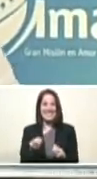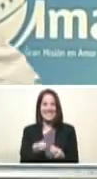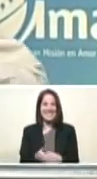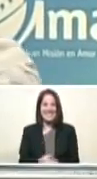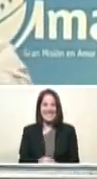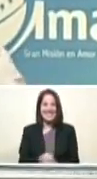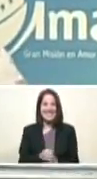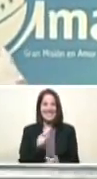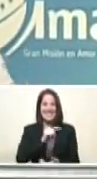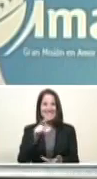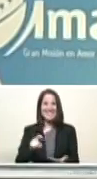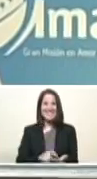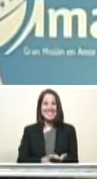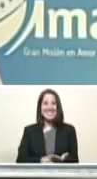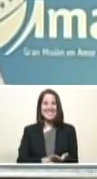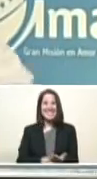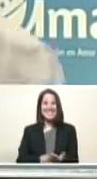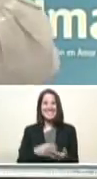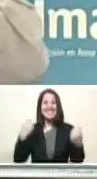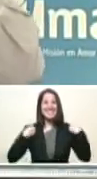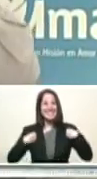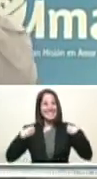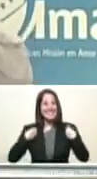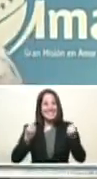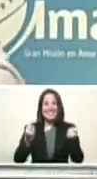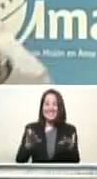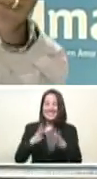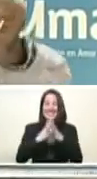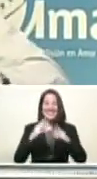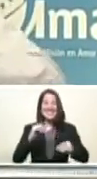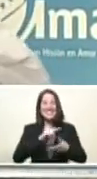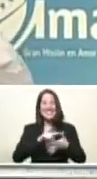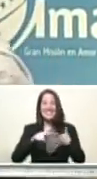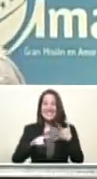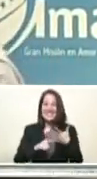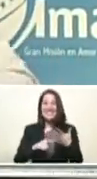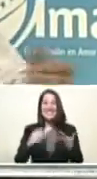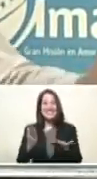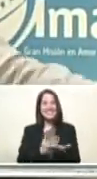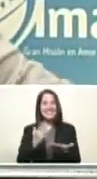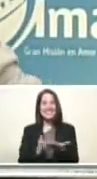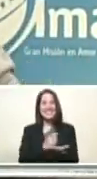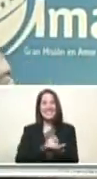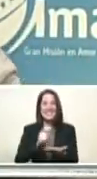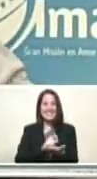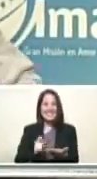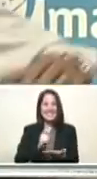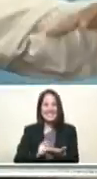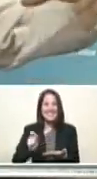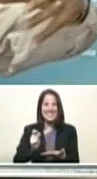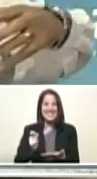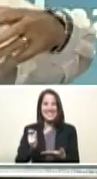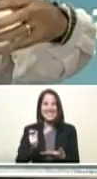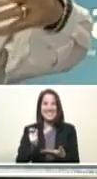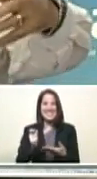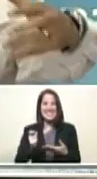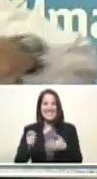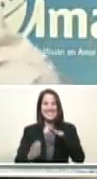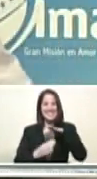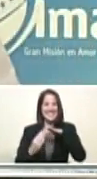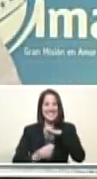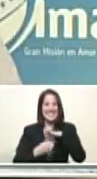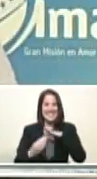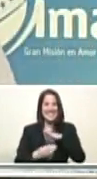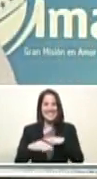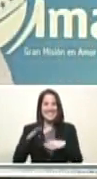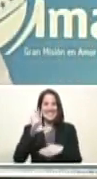Completo, el morral ese bien bonito que damos todos los años con todos sus cuadernos, lápices. Es la base, los 5